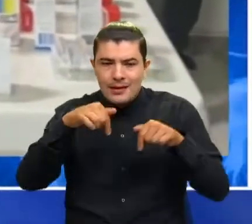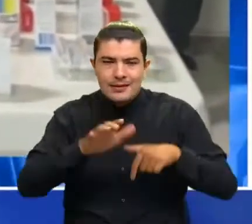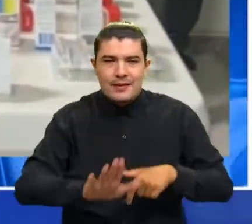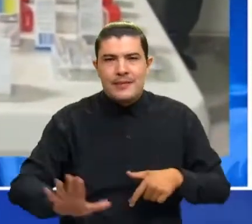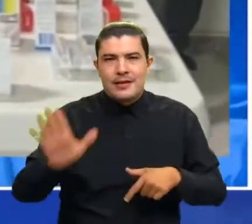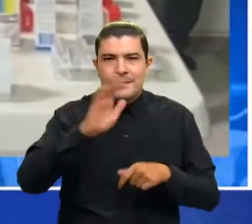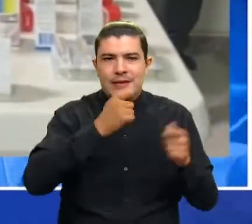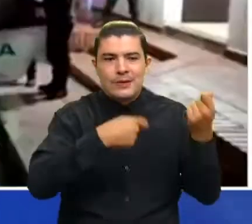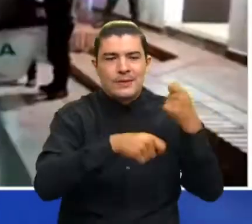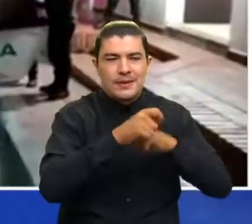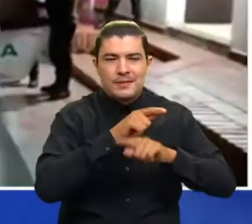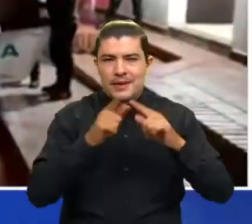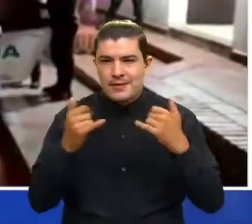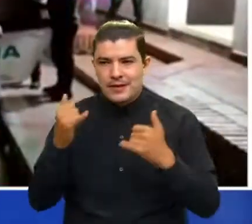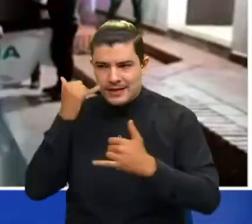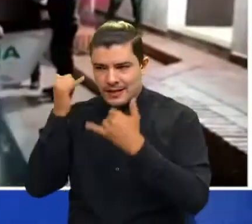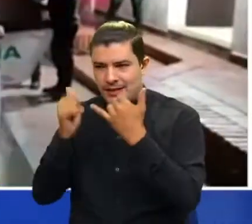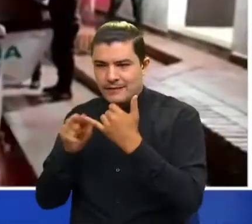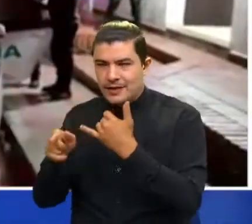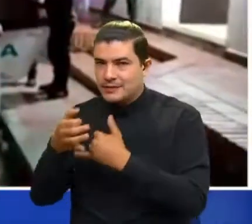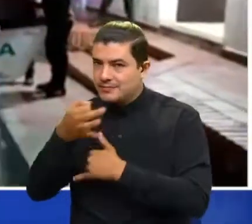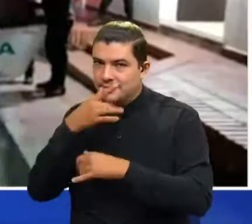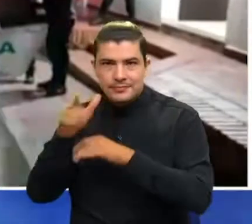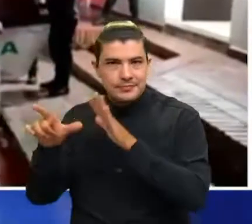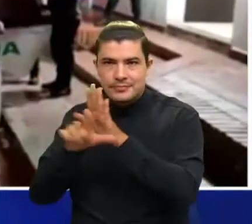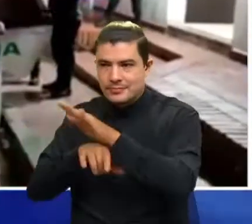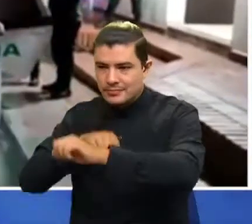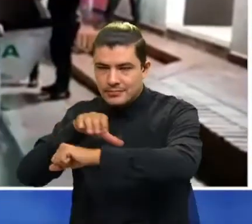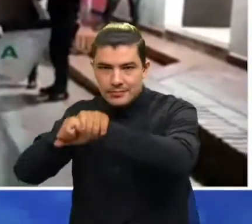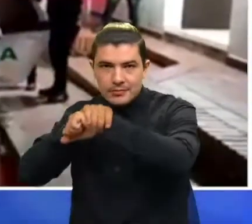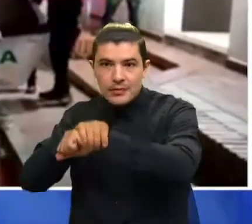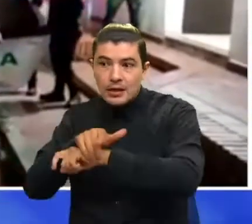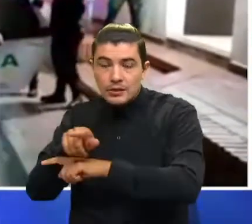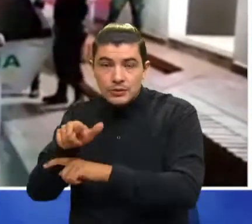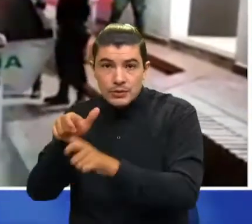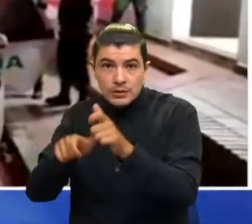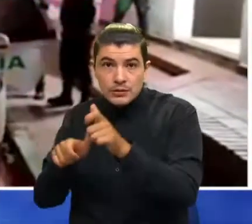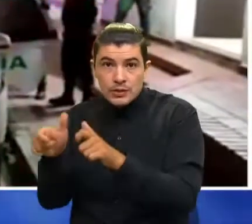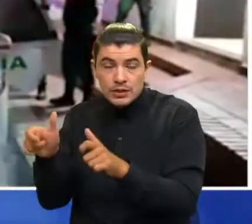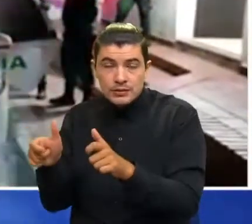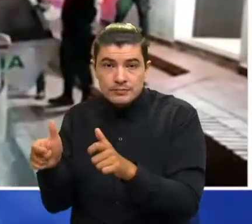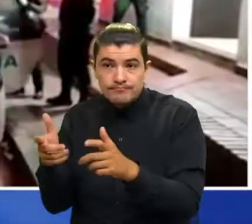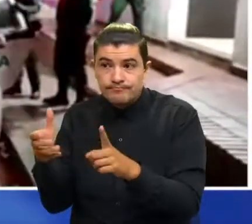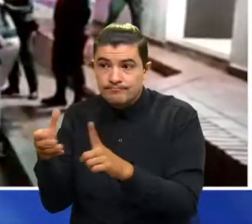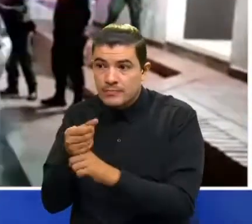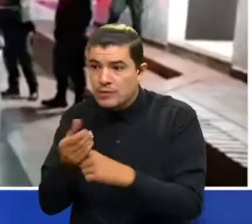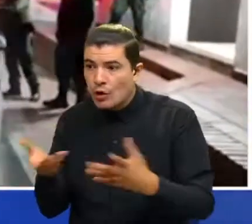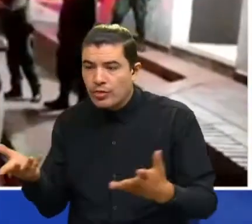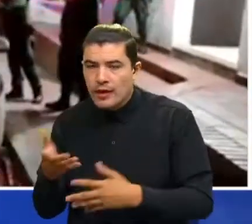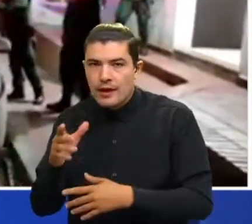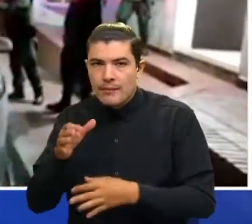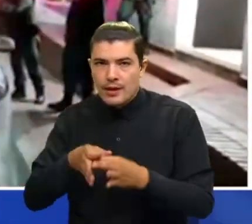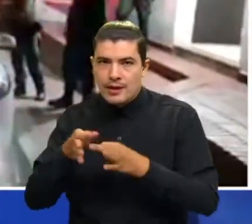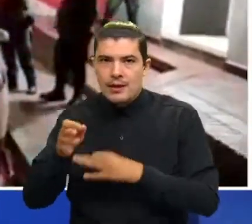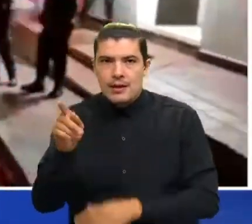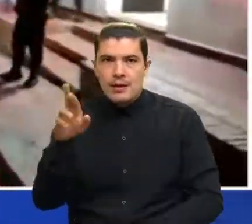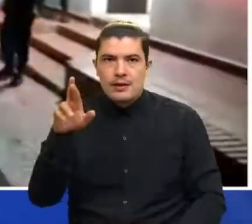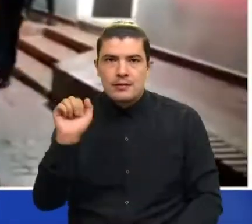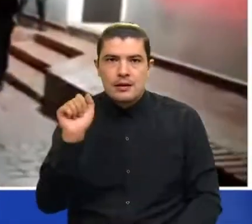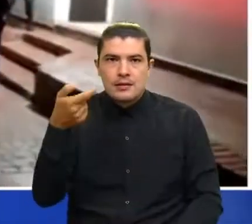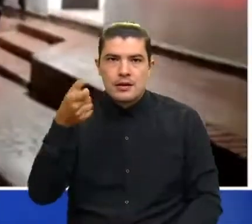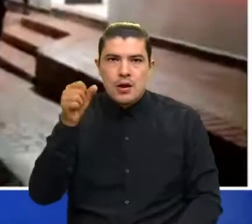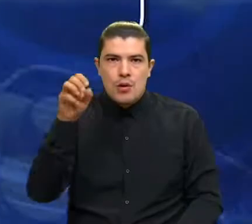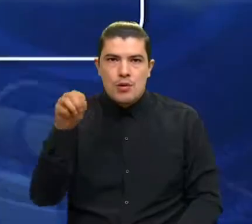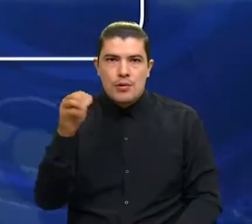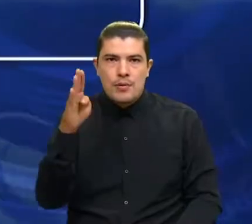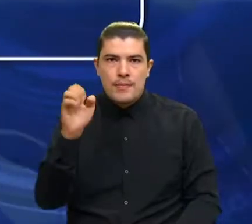Esta operación se realizó en el municipio de Ragombalia y estas personas fueron dejadas a disposición de las autoridades competentes, quienes les definirán